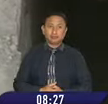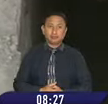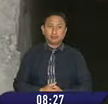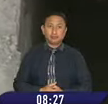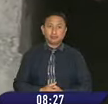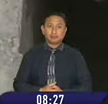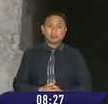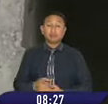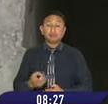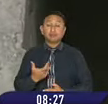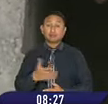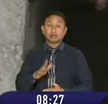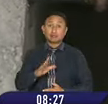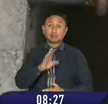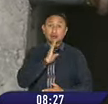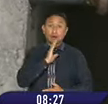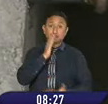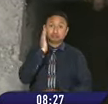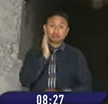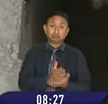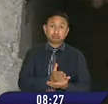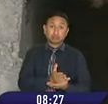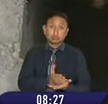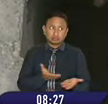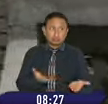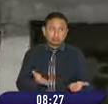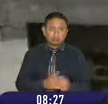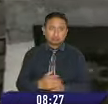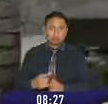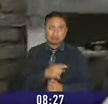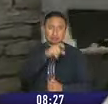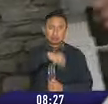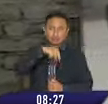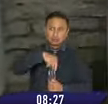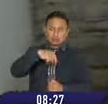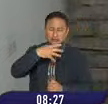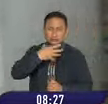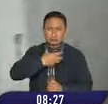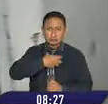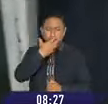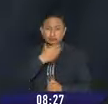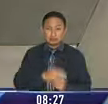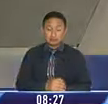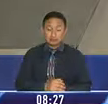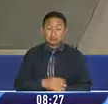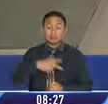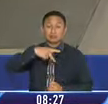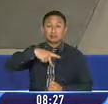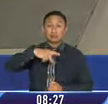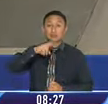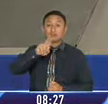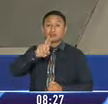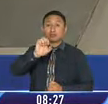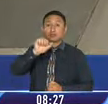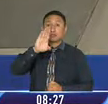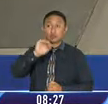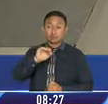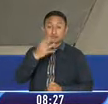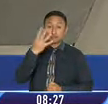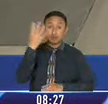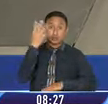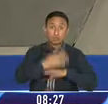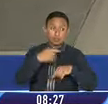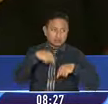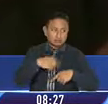La suspensión repentina del servicio de agua potable genera malestar en los habitantes de la parroquia de Pueblo. Llevan 4 días buscando